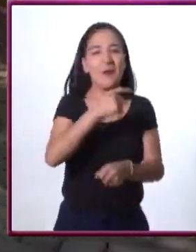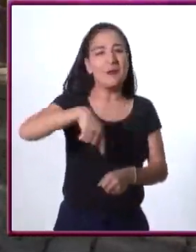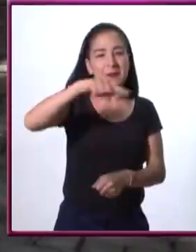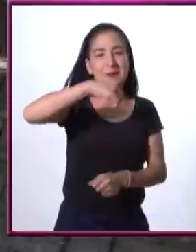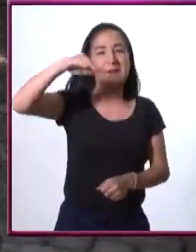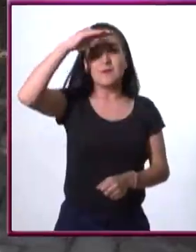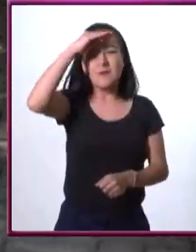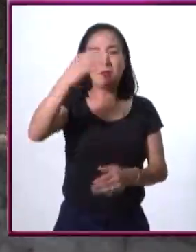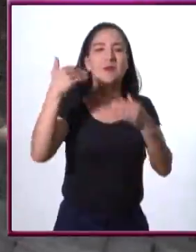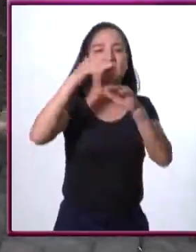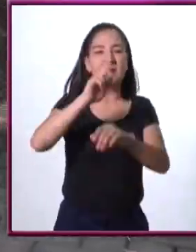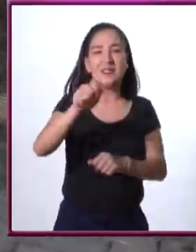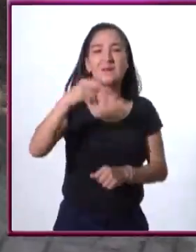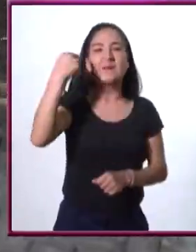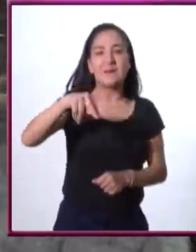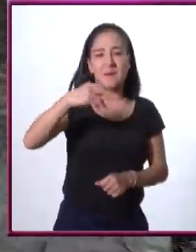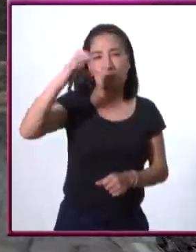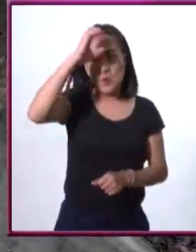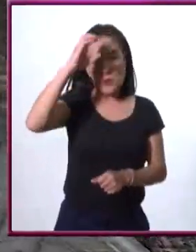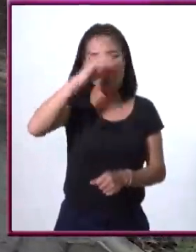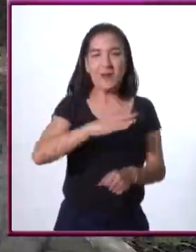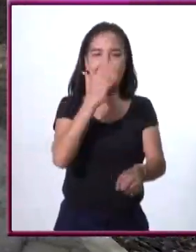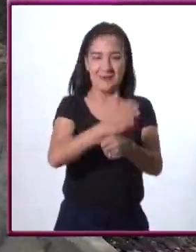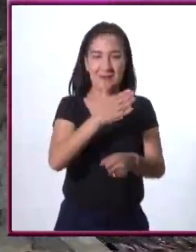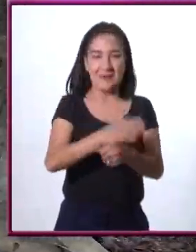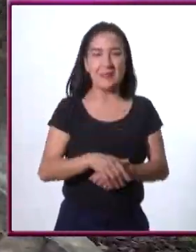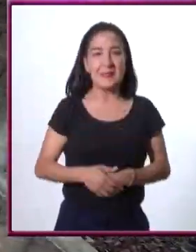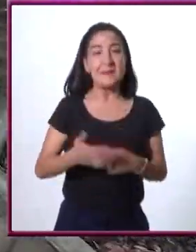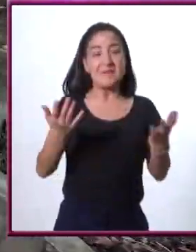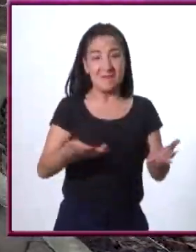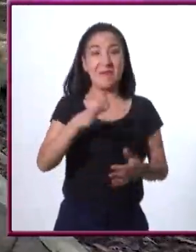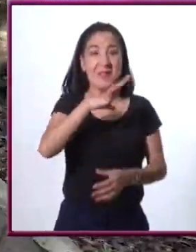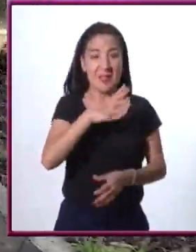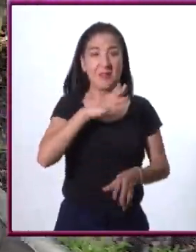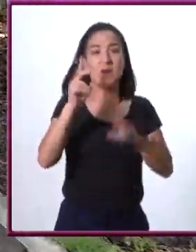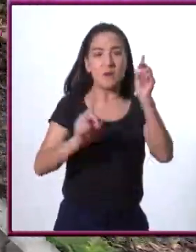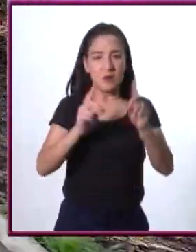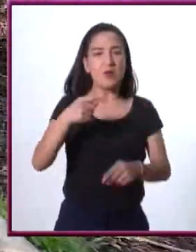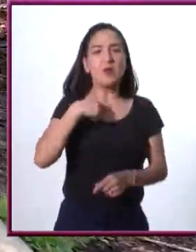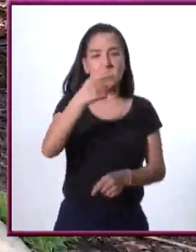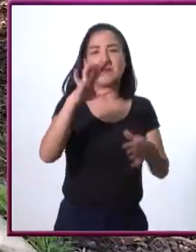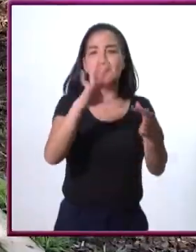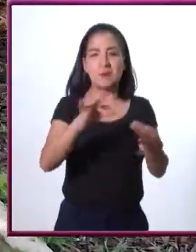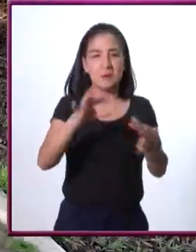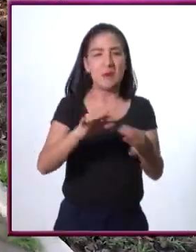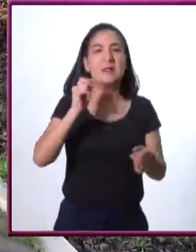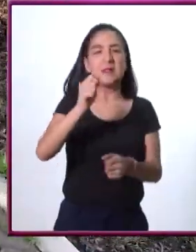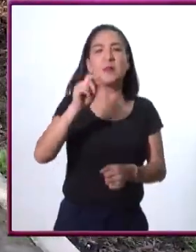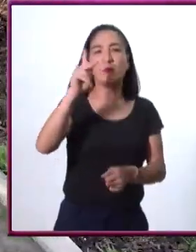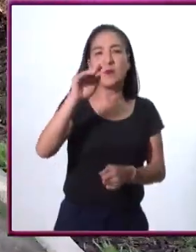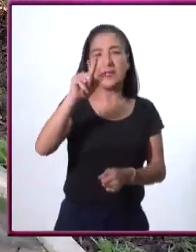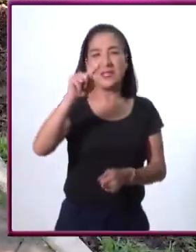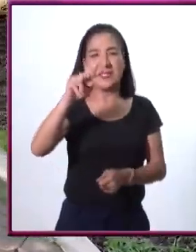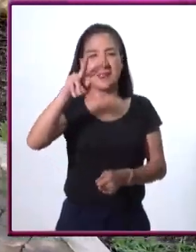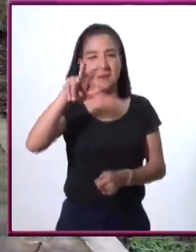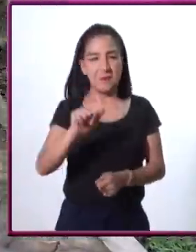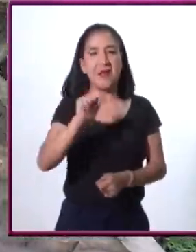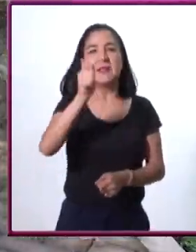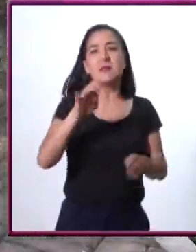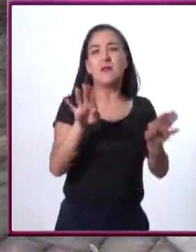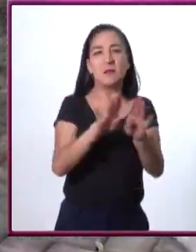reflexionar sobre lo que se ha dado en llamar la cultura del castigo. Y si aún queda duda, te cuento que la cultura punitiva es la que sostiene que la